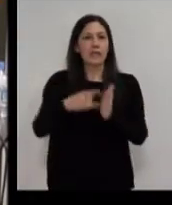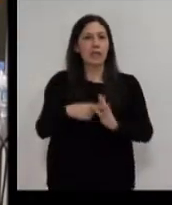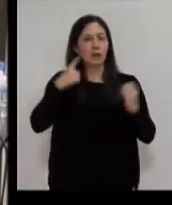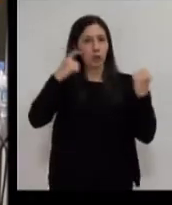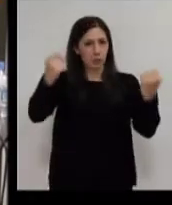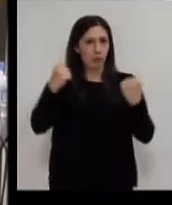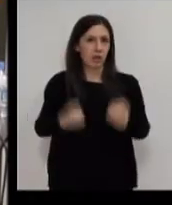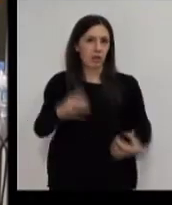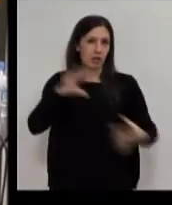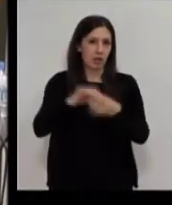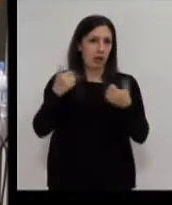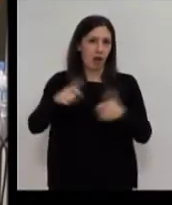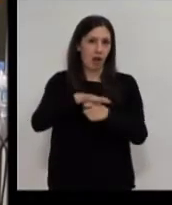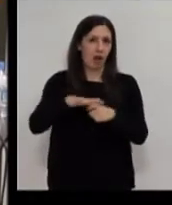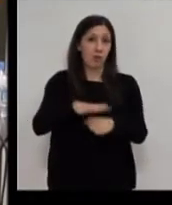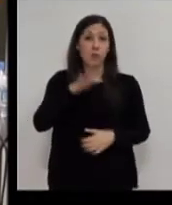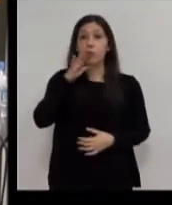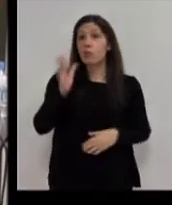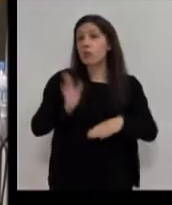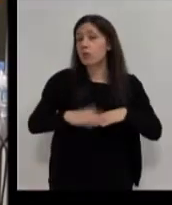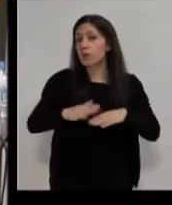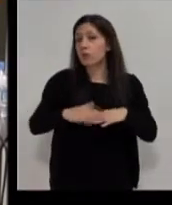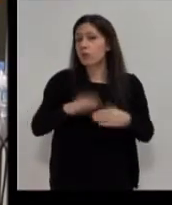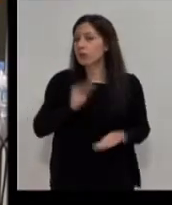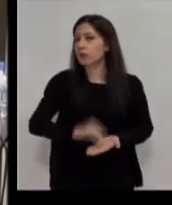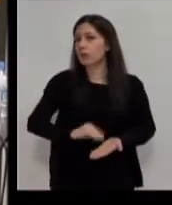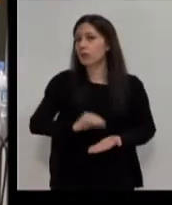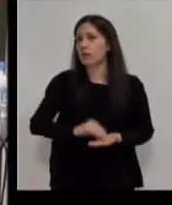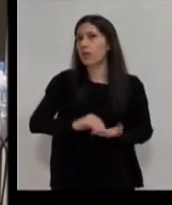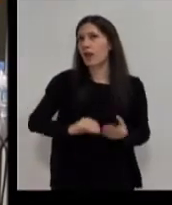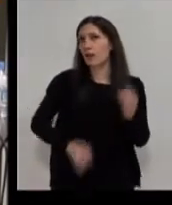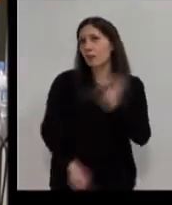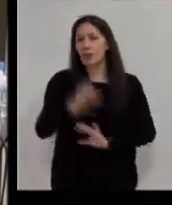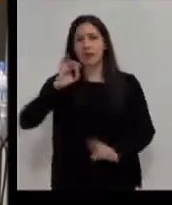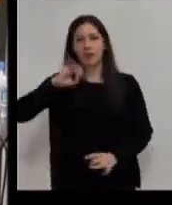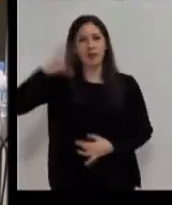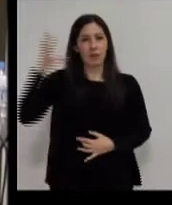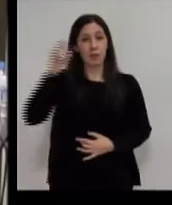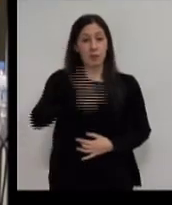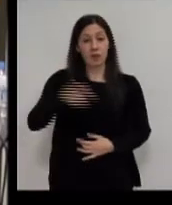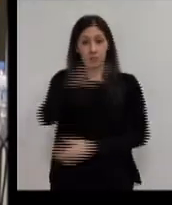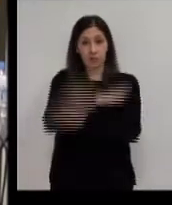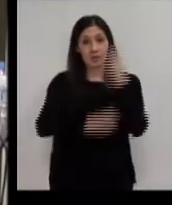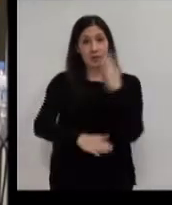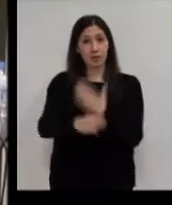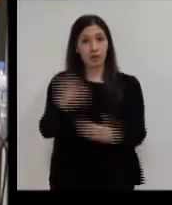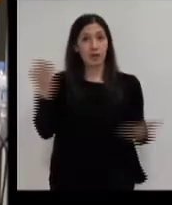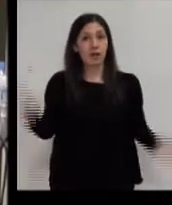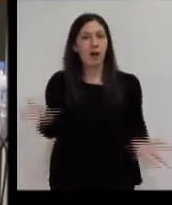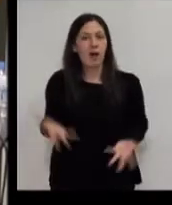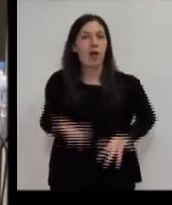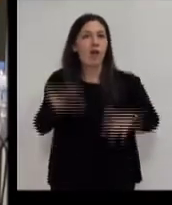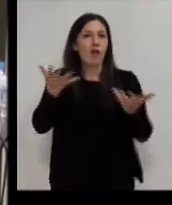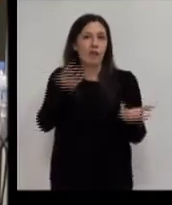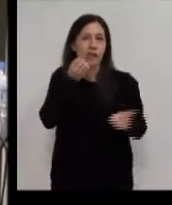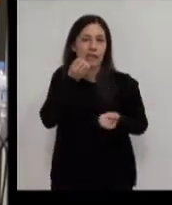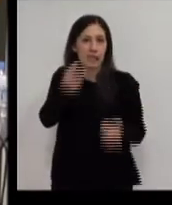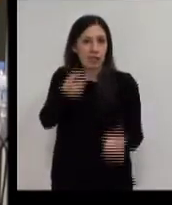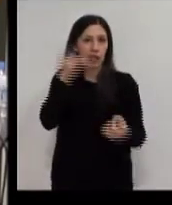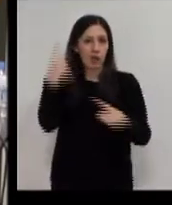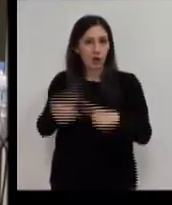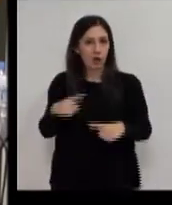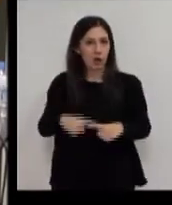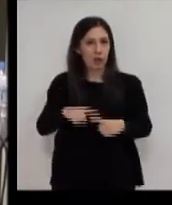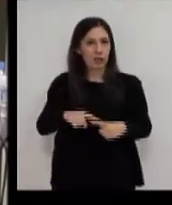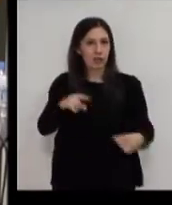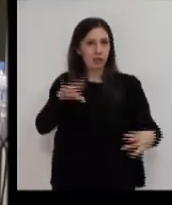por técnicos especializados en este ámbito. ¿Por qué? Porque muchas veces han surgido muchas iniciativas de personas con discapacidad